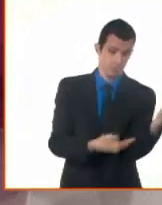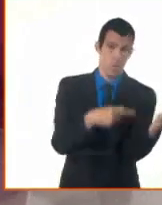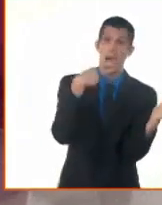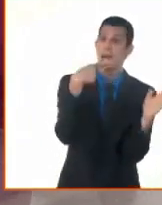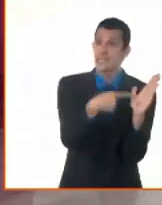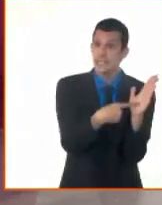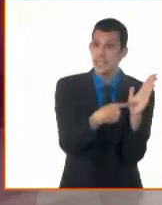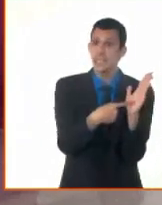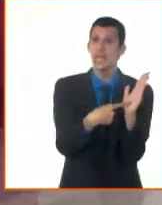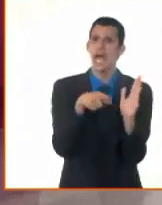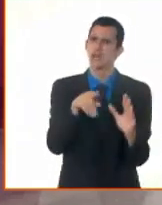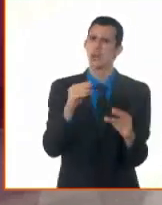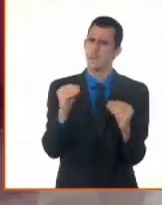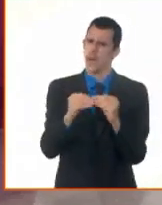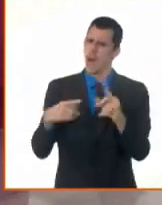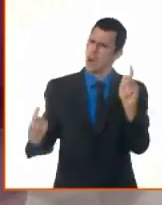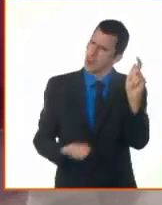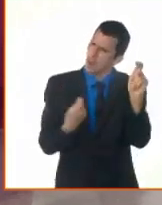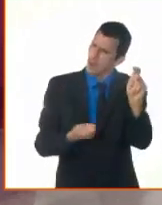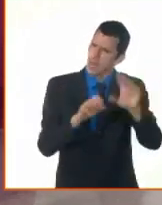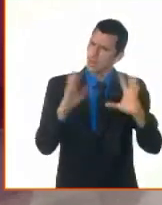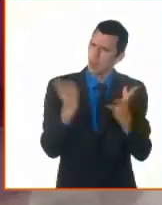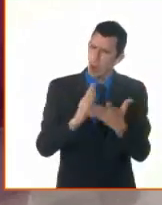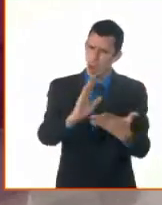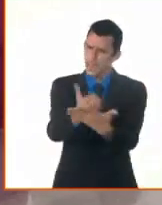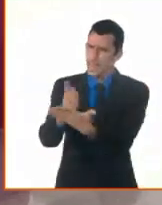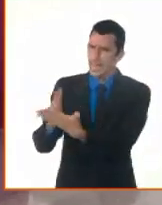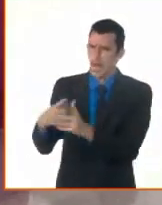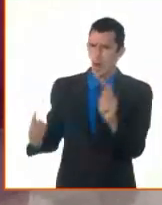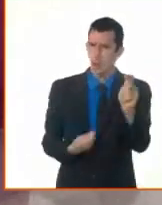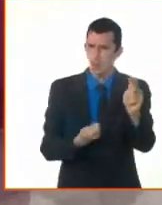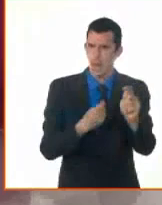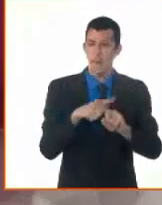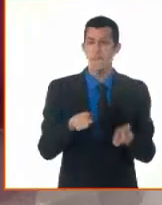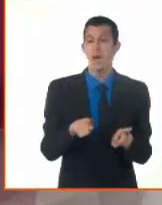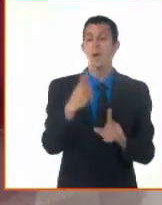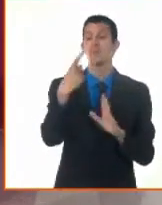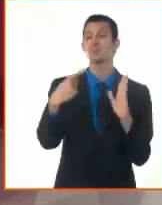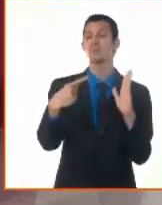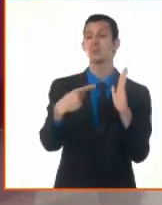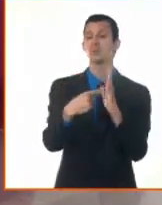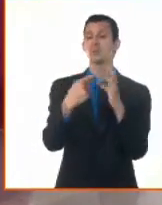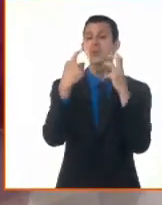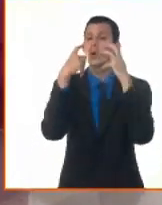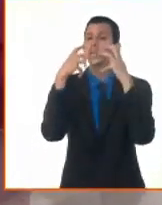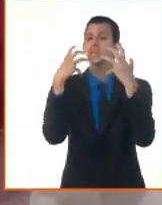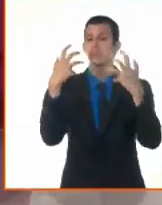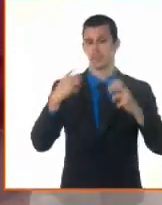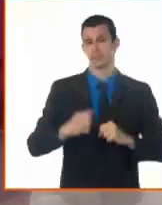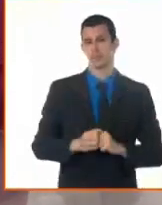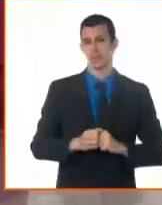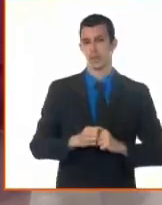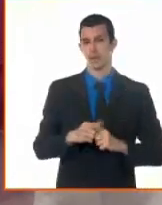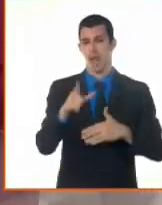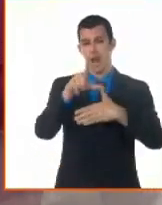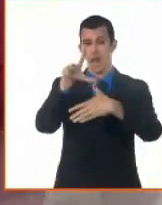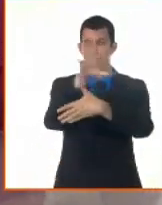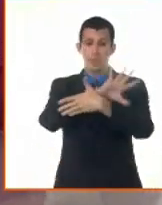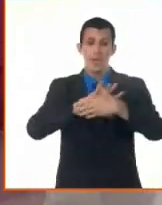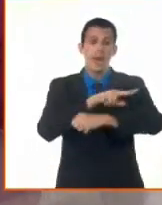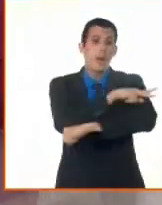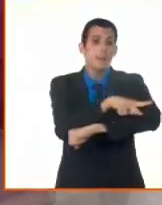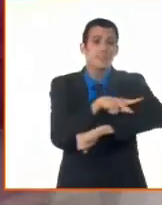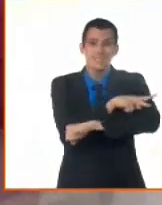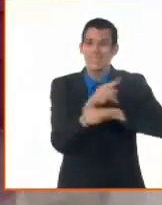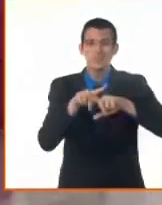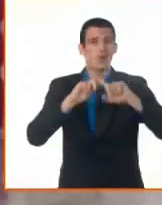esa deuda eso y vuelve un tema importante que es el tema de la cooperación internacional